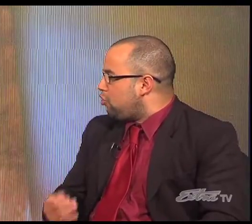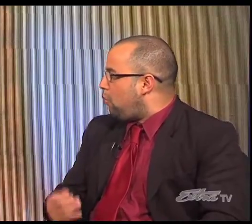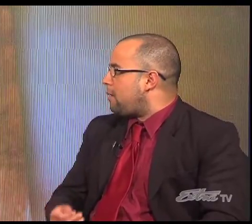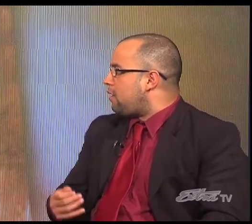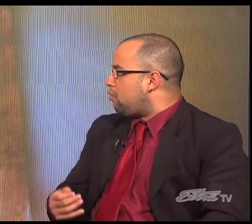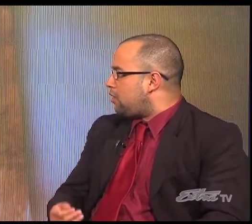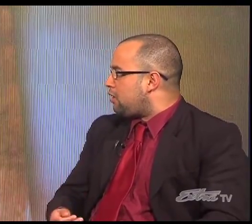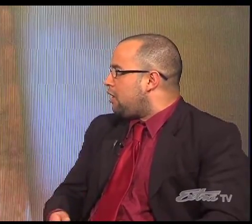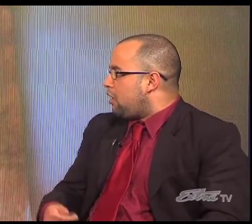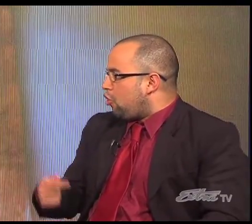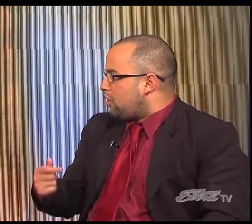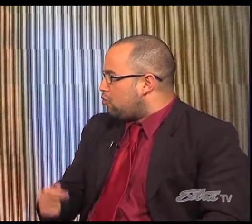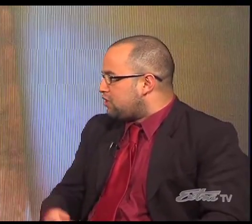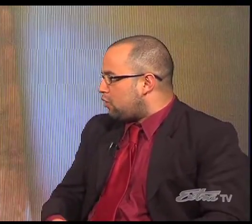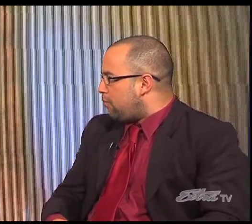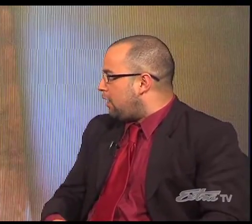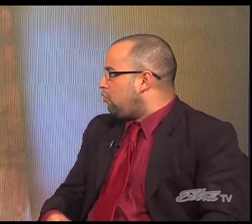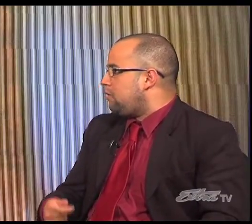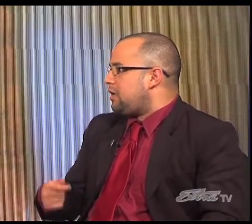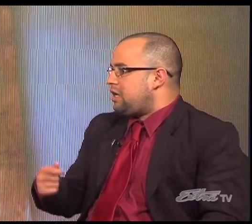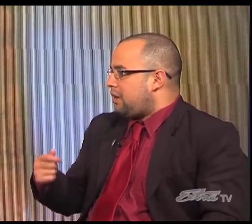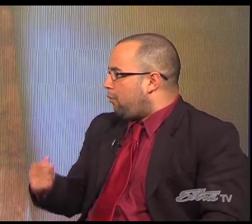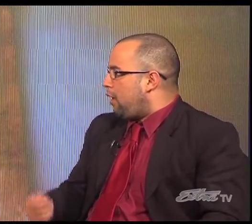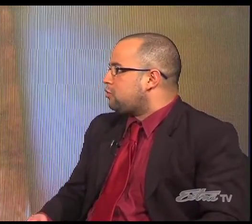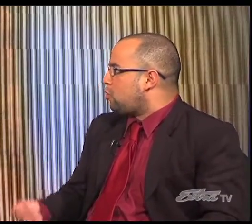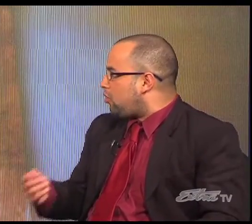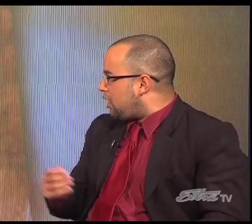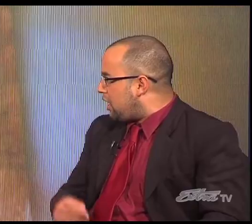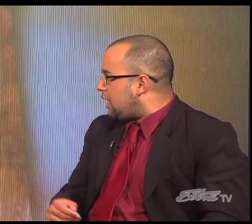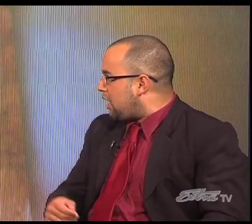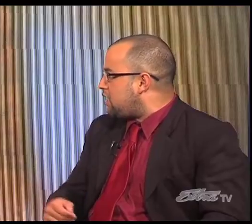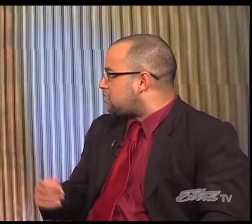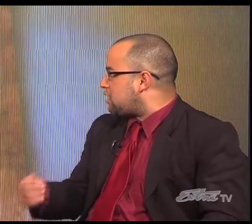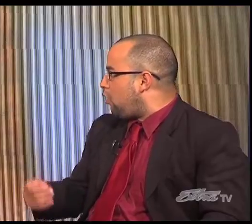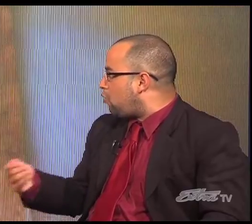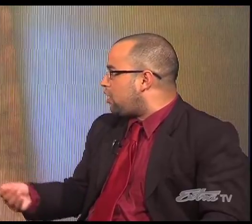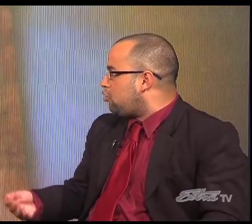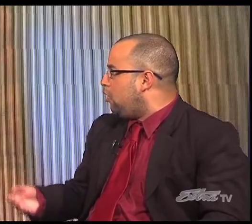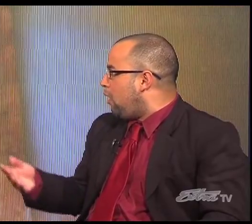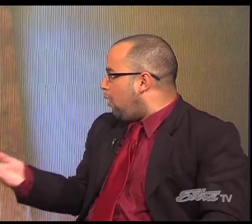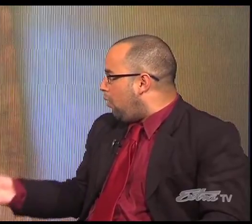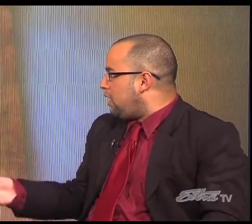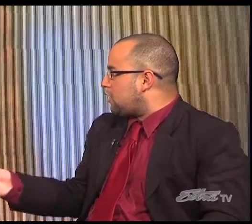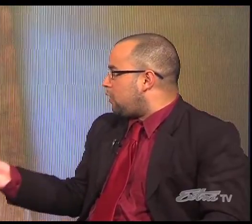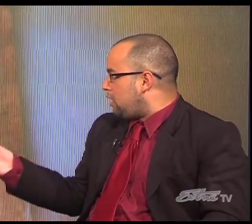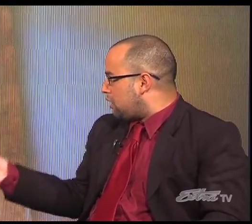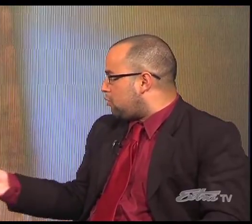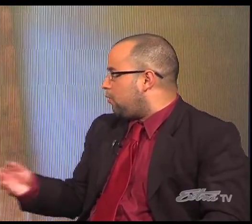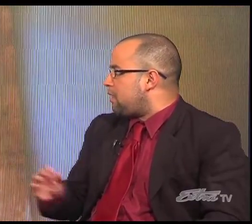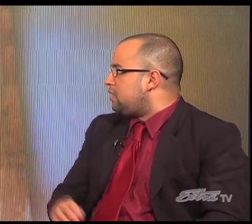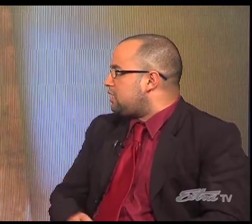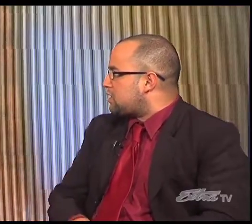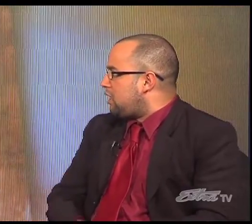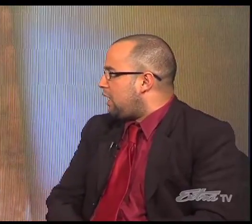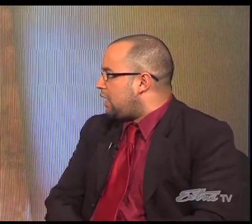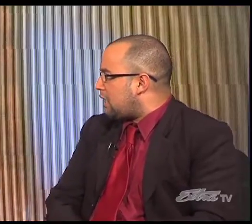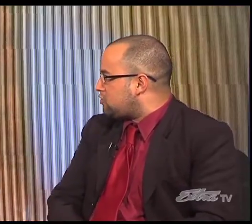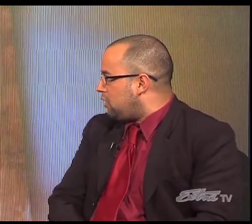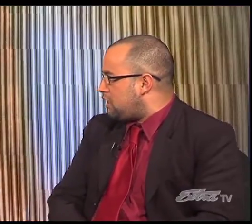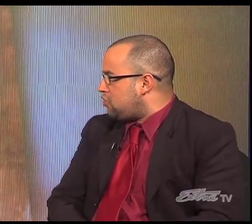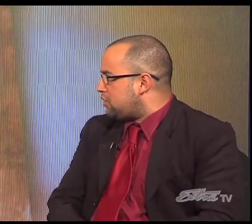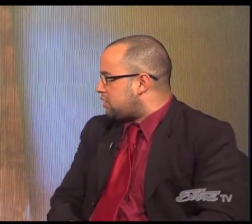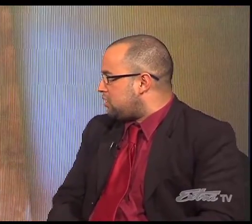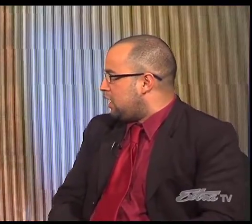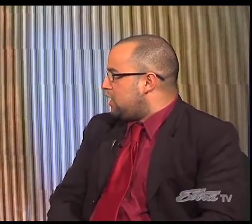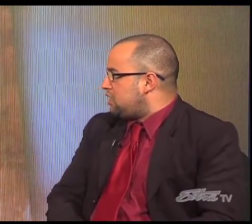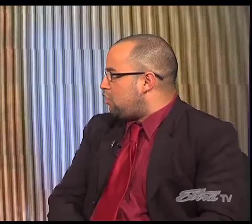de verdad no vuelvan a ocurrir con ningún ser humano y que podamos corregir aquellas que están ocurriendo hoy en la actualidad, como bien dijiste en el